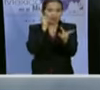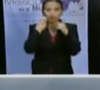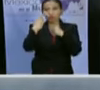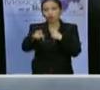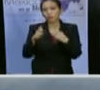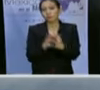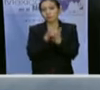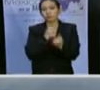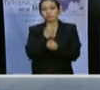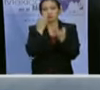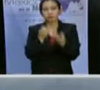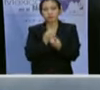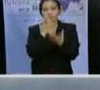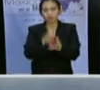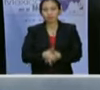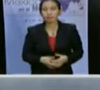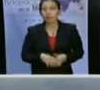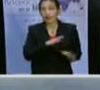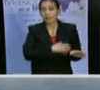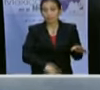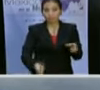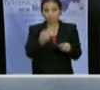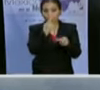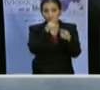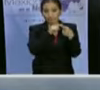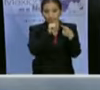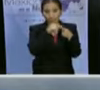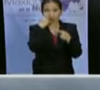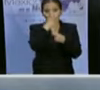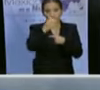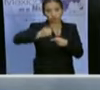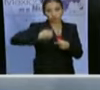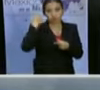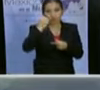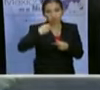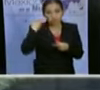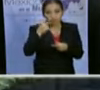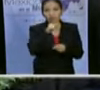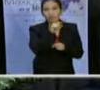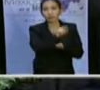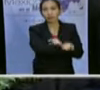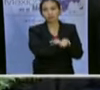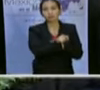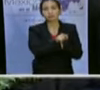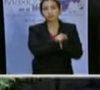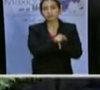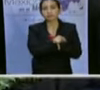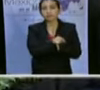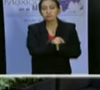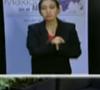la participación de ellos. La primera que hará su participación, y